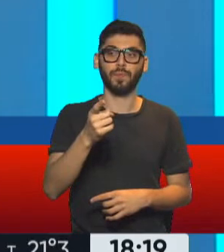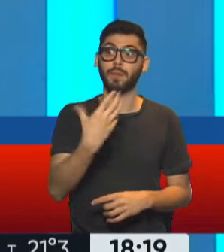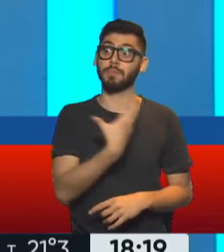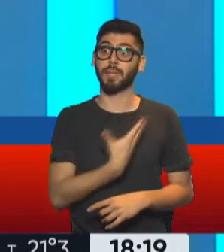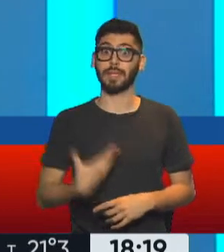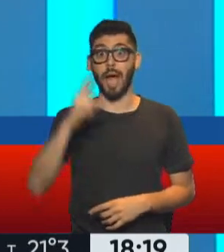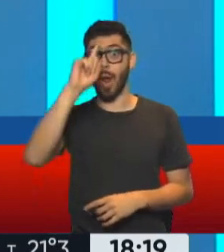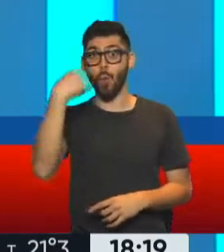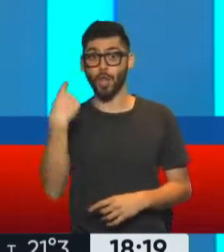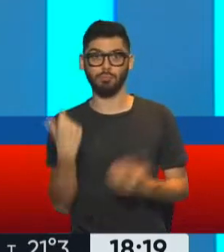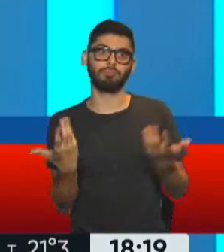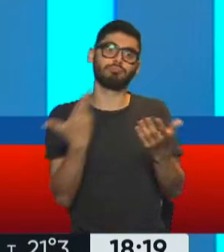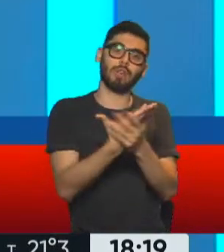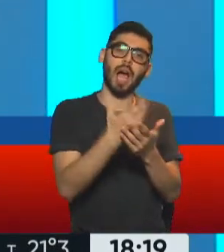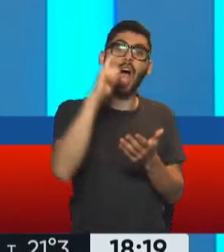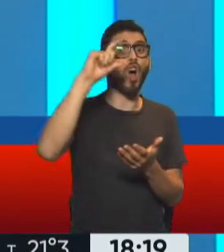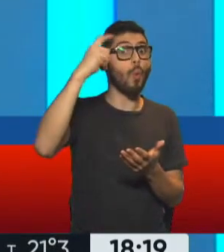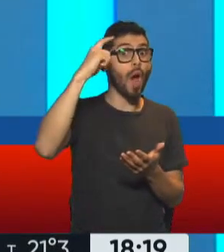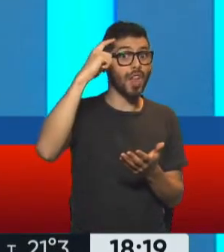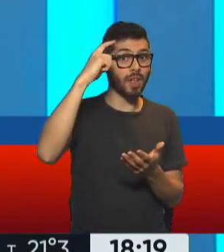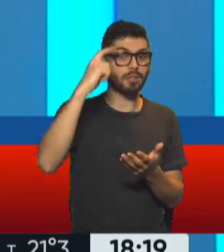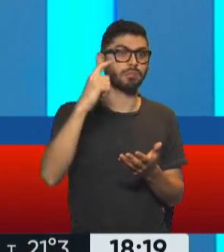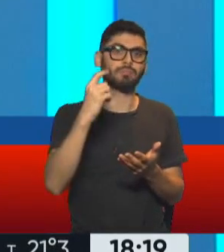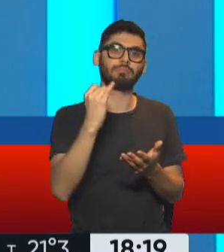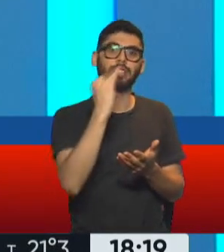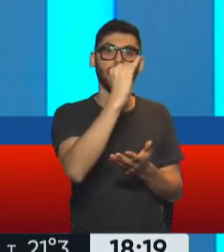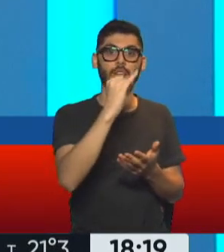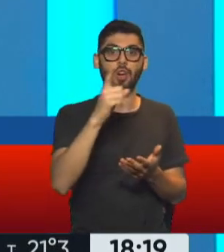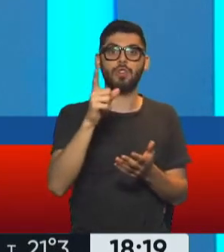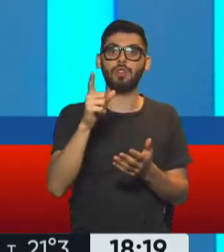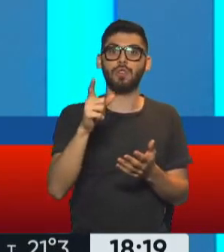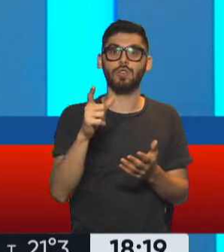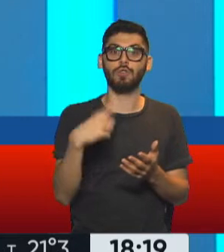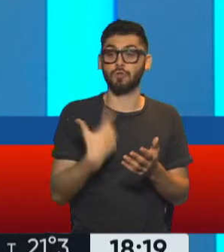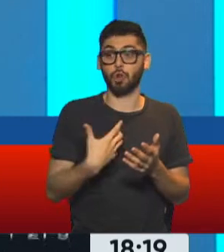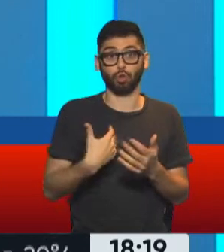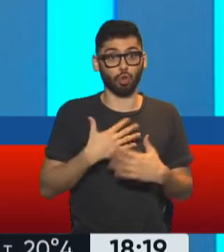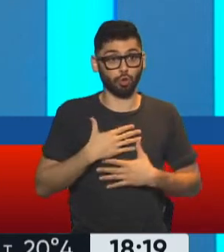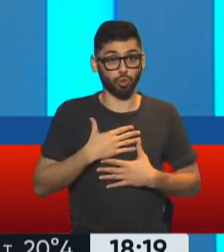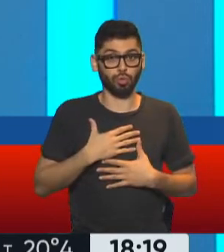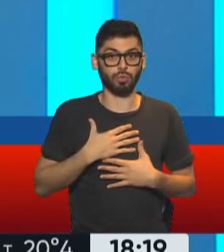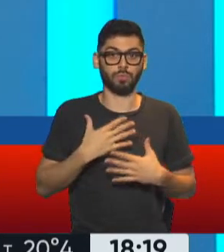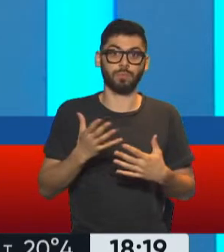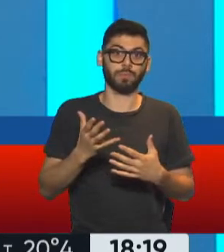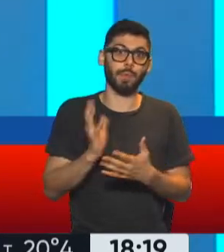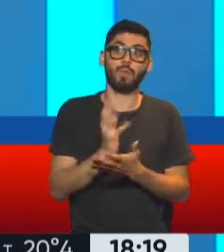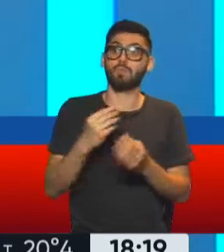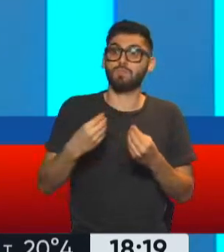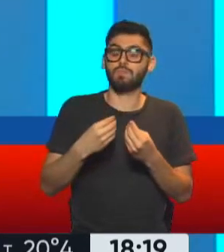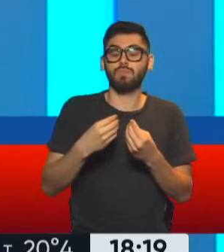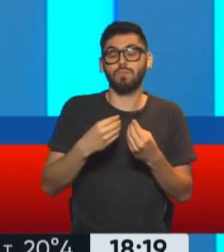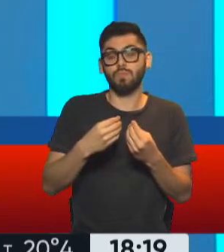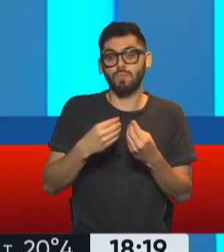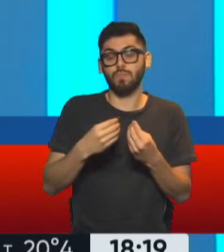presidente alberto fernández robaina de decir hay tres actores en la región que podemos ayudar a calmar lo que en muchos países es